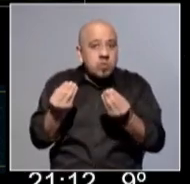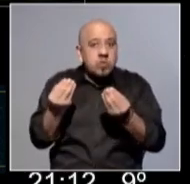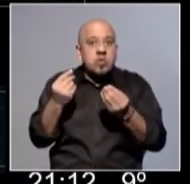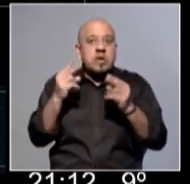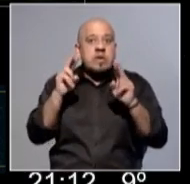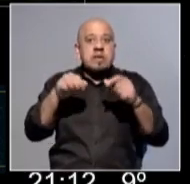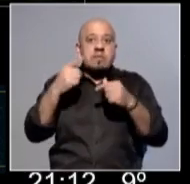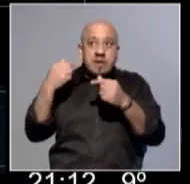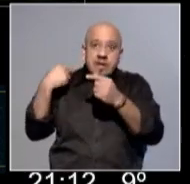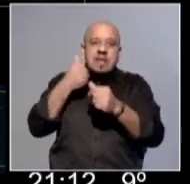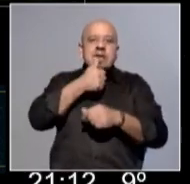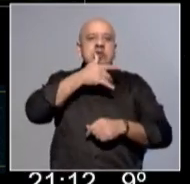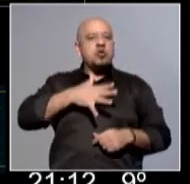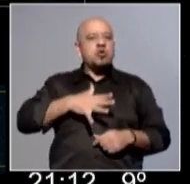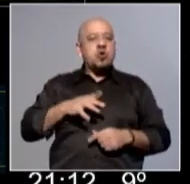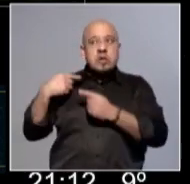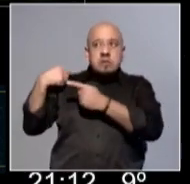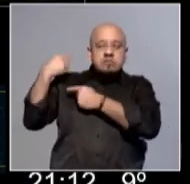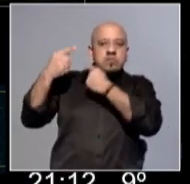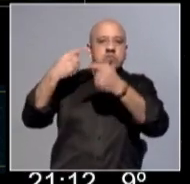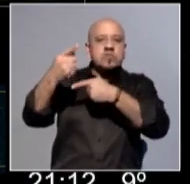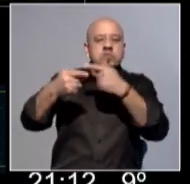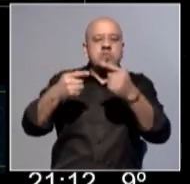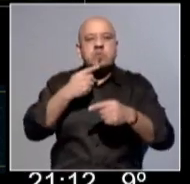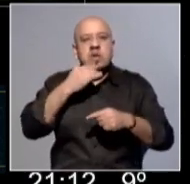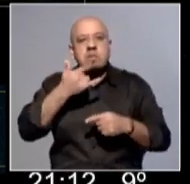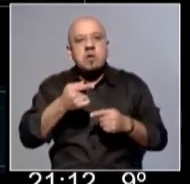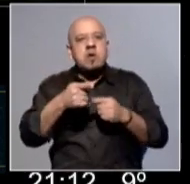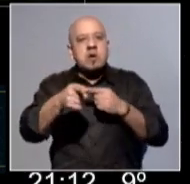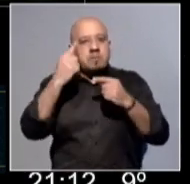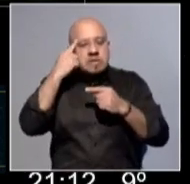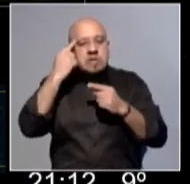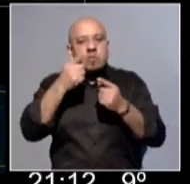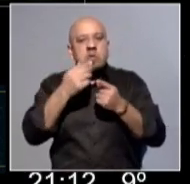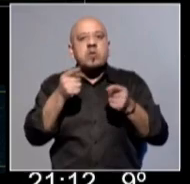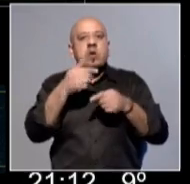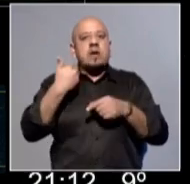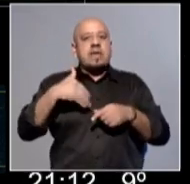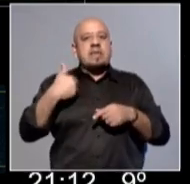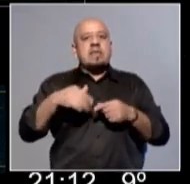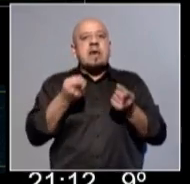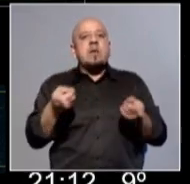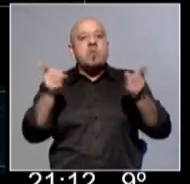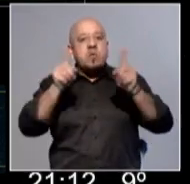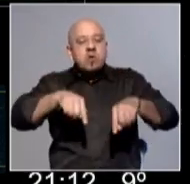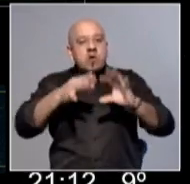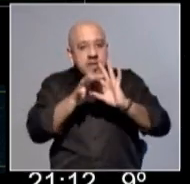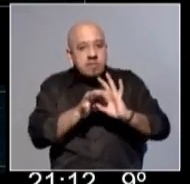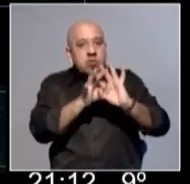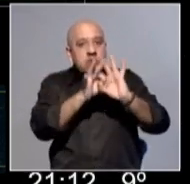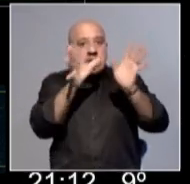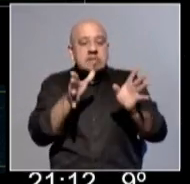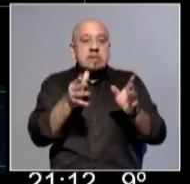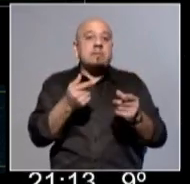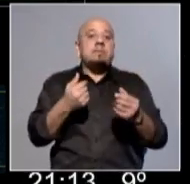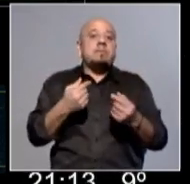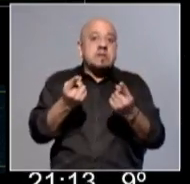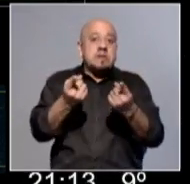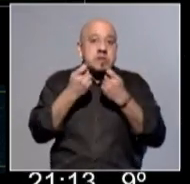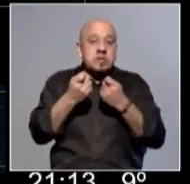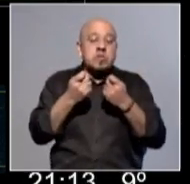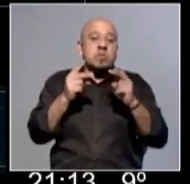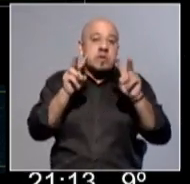en el devenir histórico. Vos pensá que la recuperación de la democracia en la Argentina necesitó de una épica, de una mística,